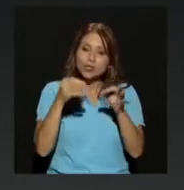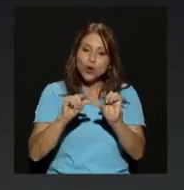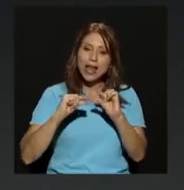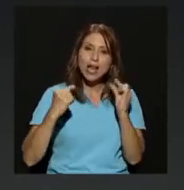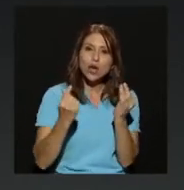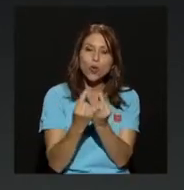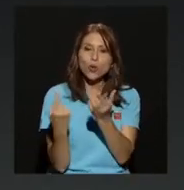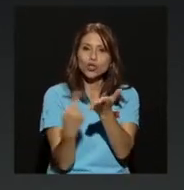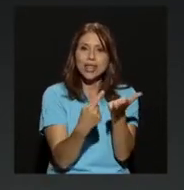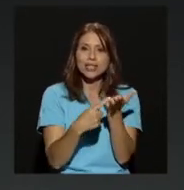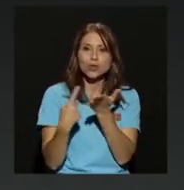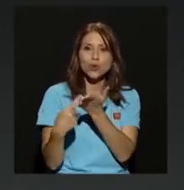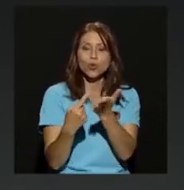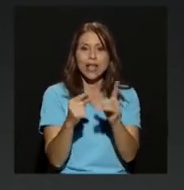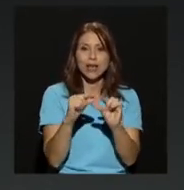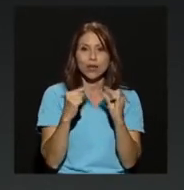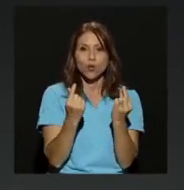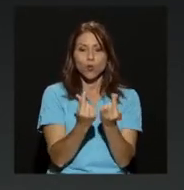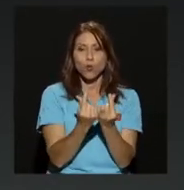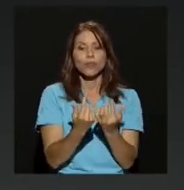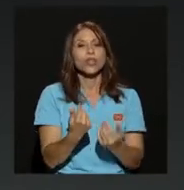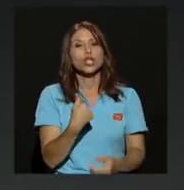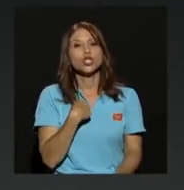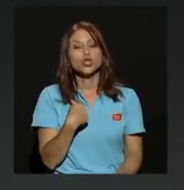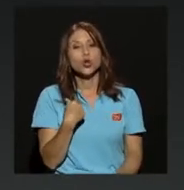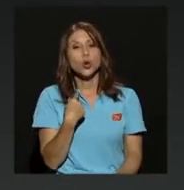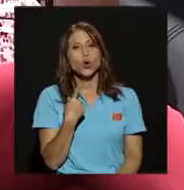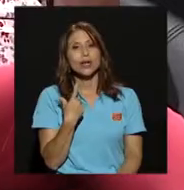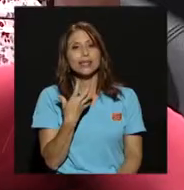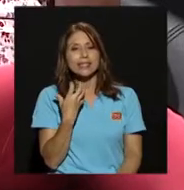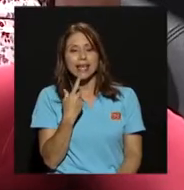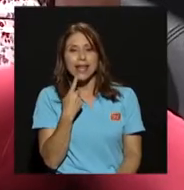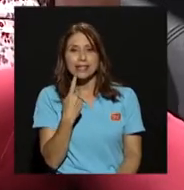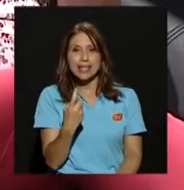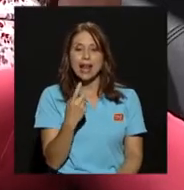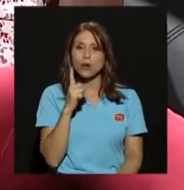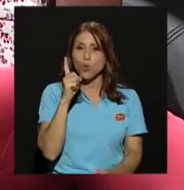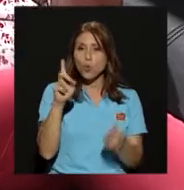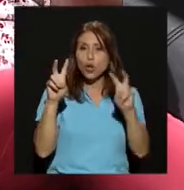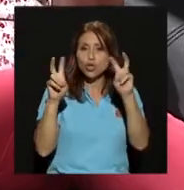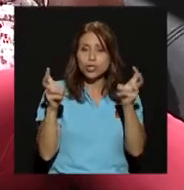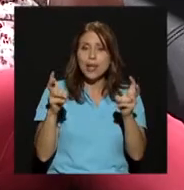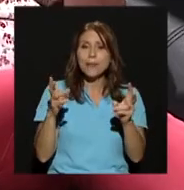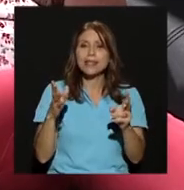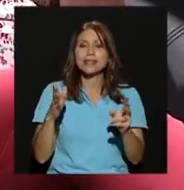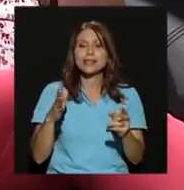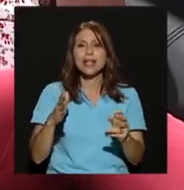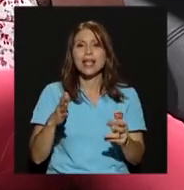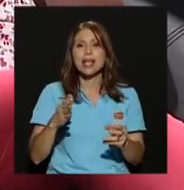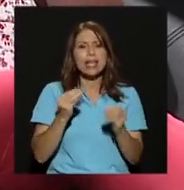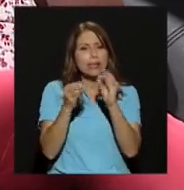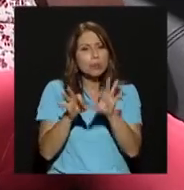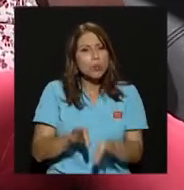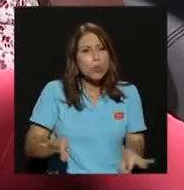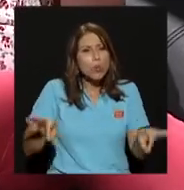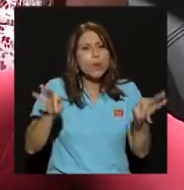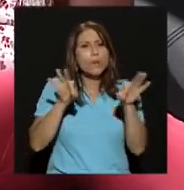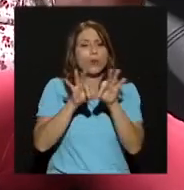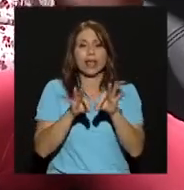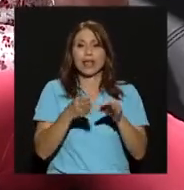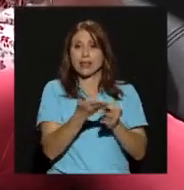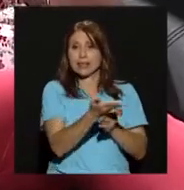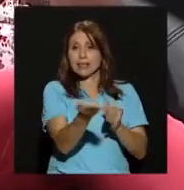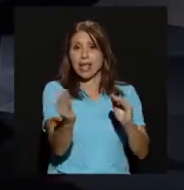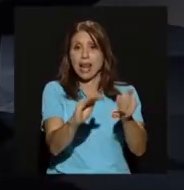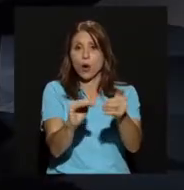grupo. Yo quisiera señalar y decir que uno de los temas que a mí me parecen bien importantes es que la comunidad